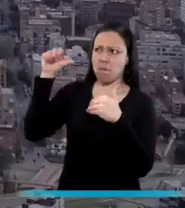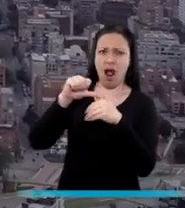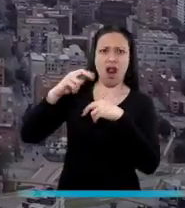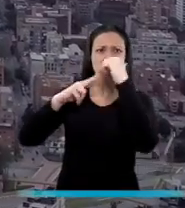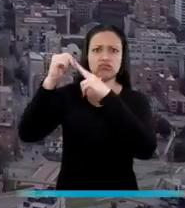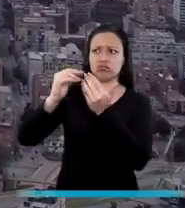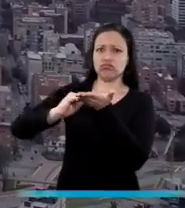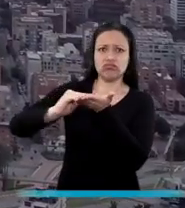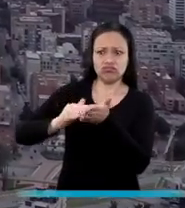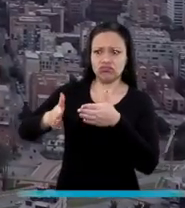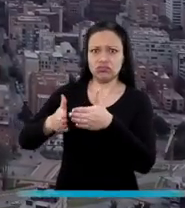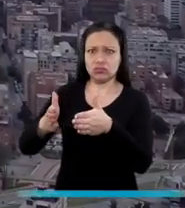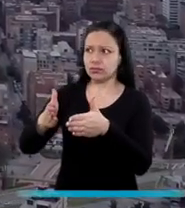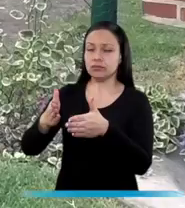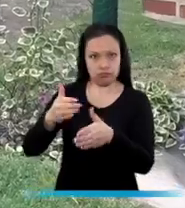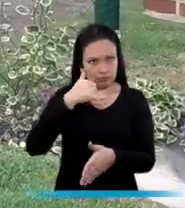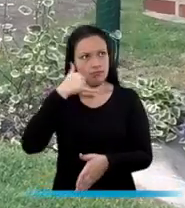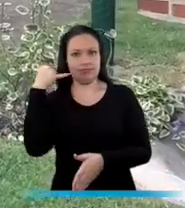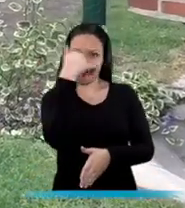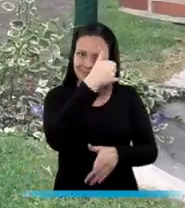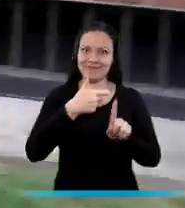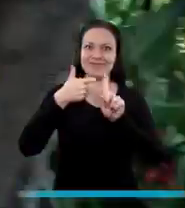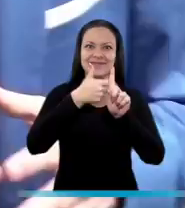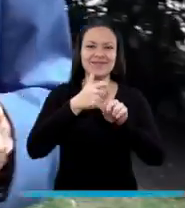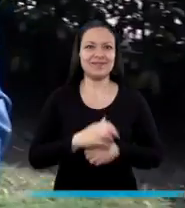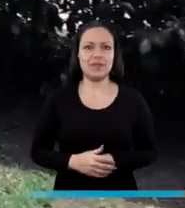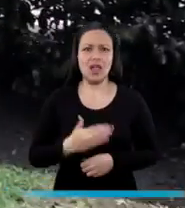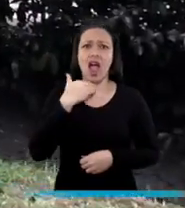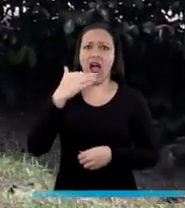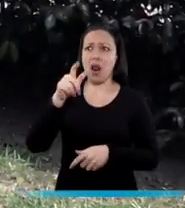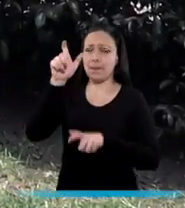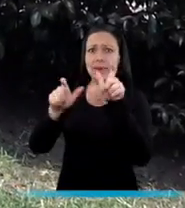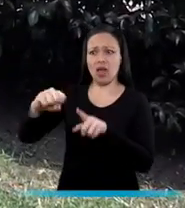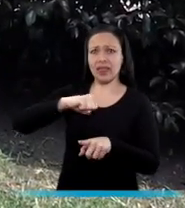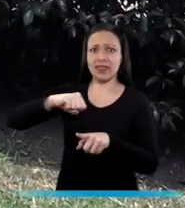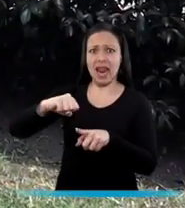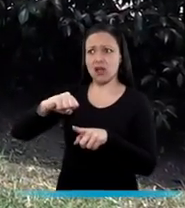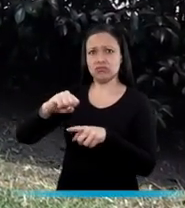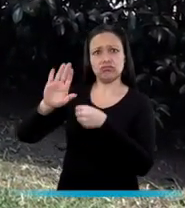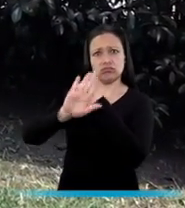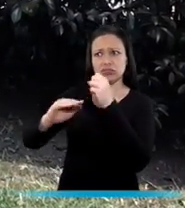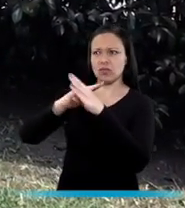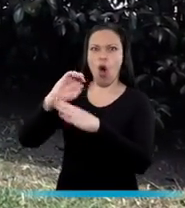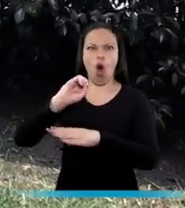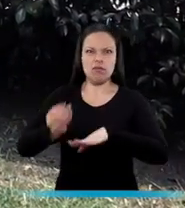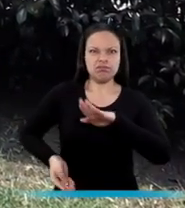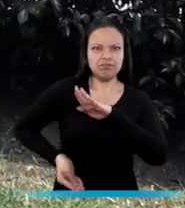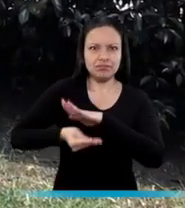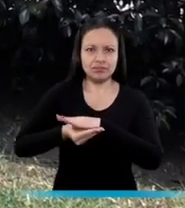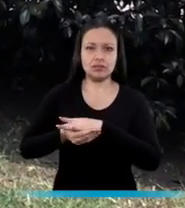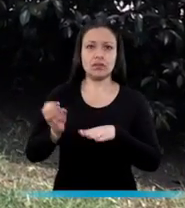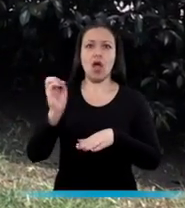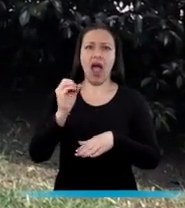que una obra no avanza al paso que debería, llamen a la Procu. Si quieren prevenir la vulneración de los derechos humanos, casos de